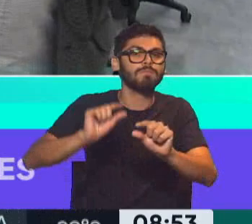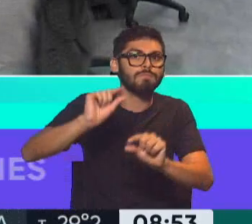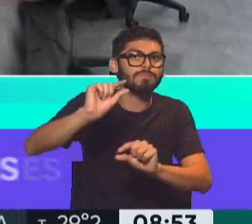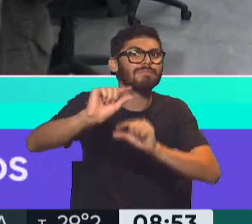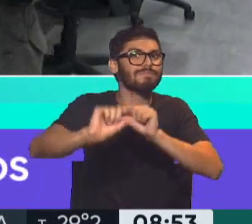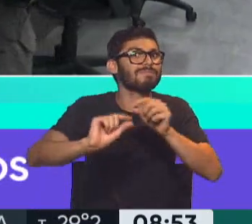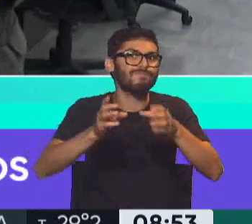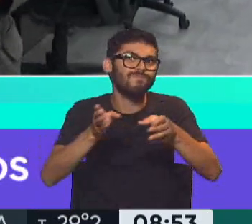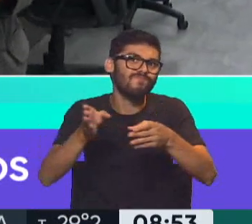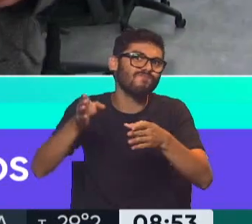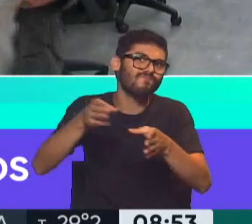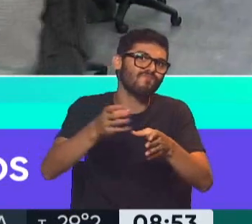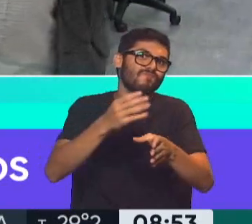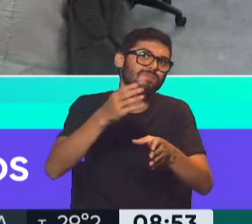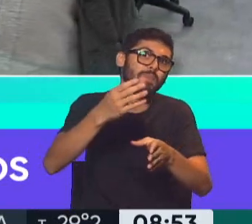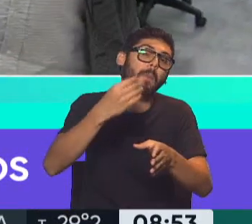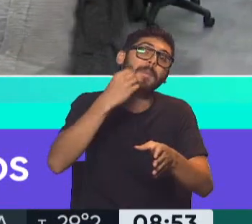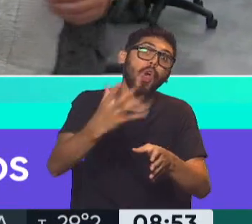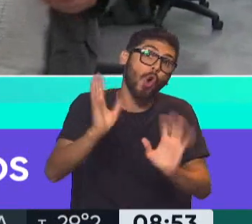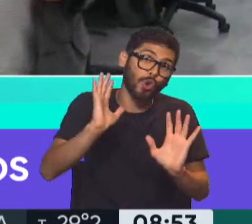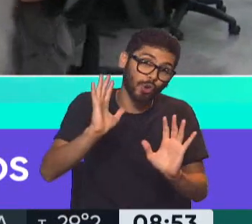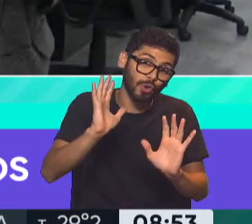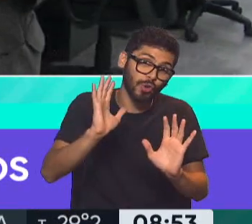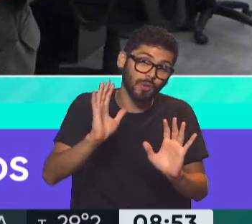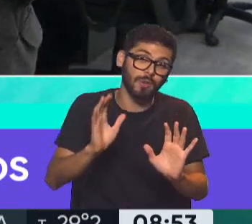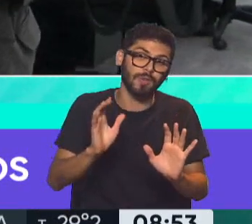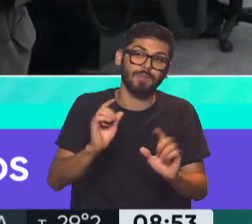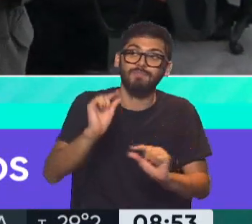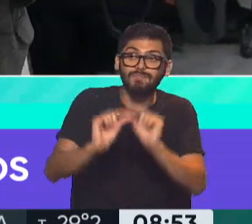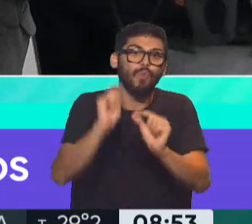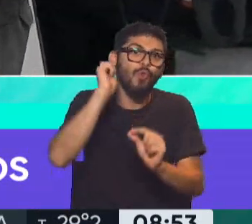buscando la perfección y en el camino hay logros